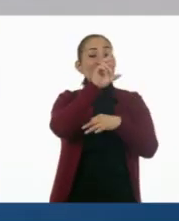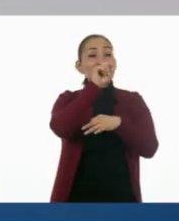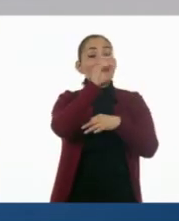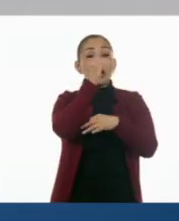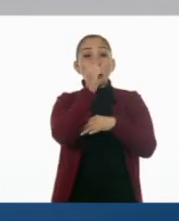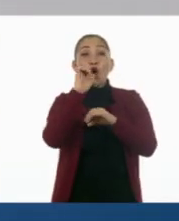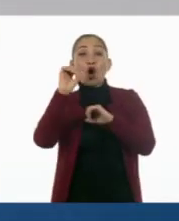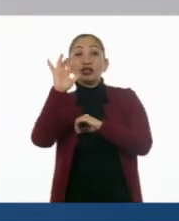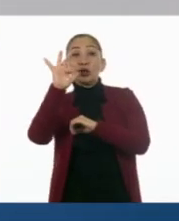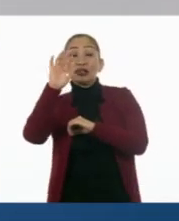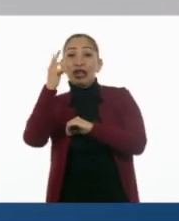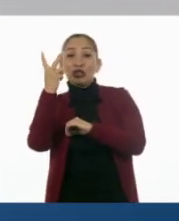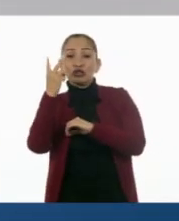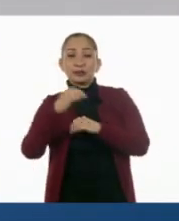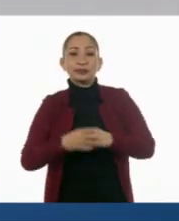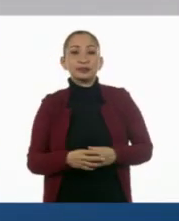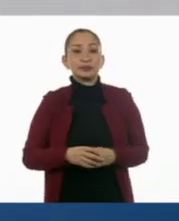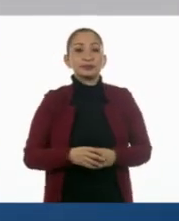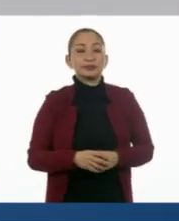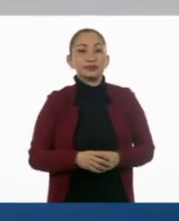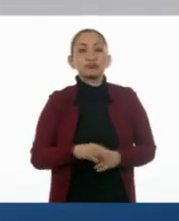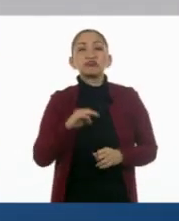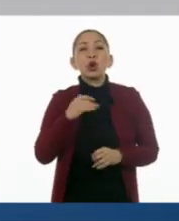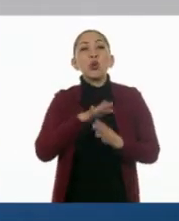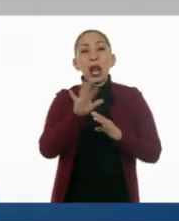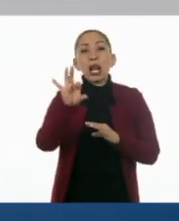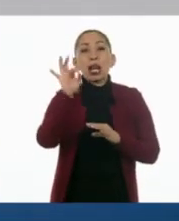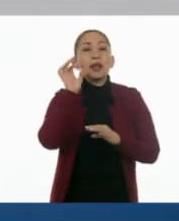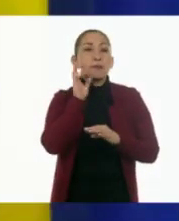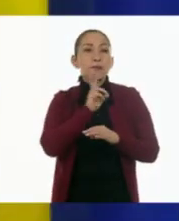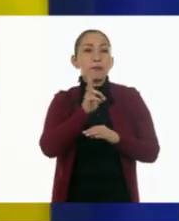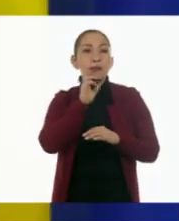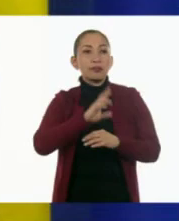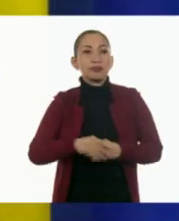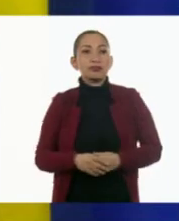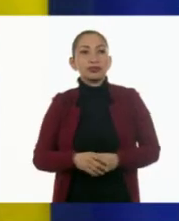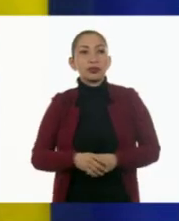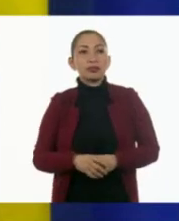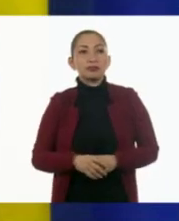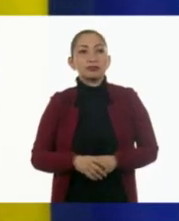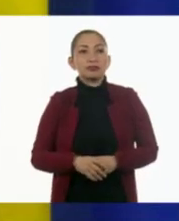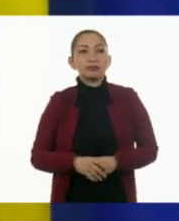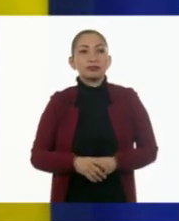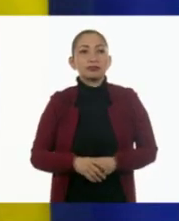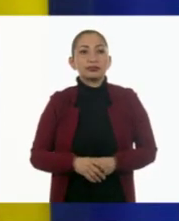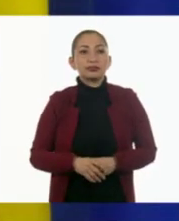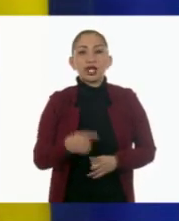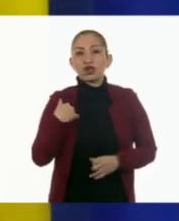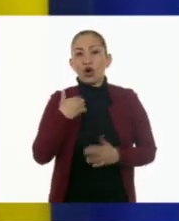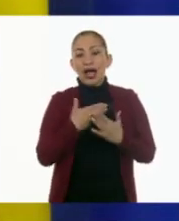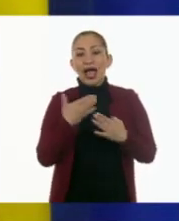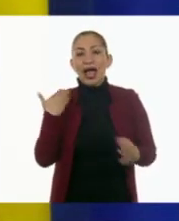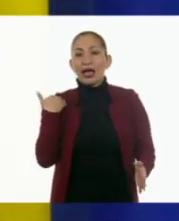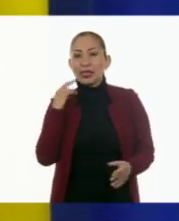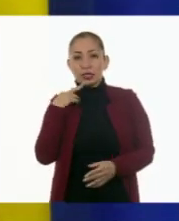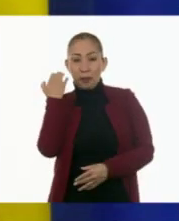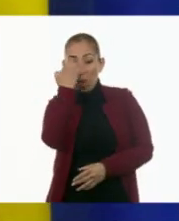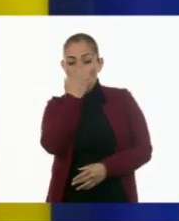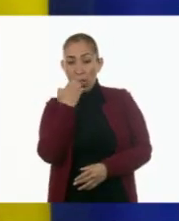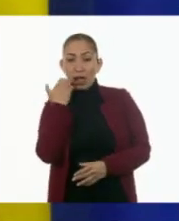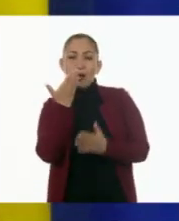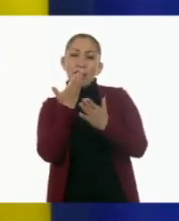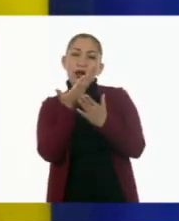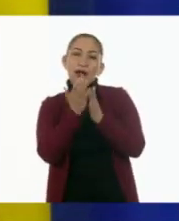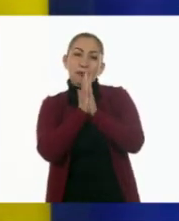79 o al 52. Uh-huh. María, ¿con cuál quieres probar? Pues, yo ya me adelanté un poco, les